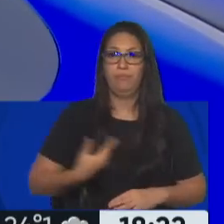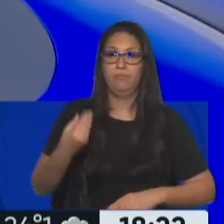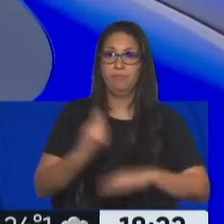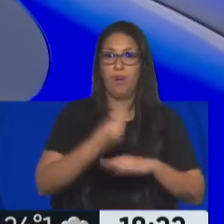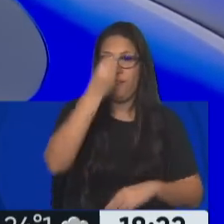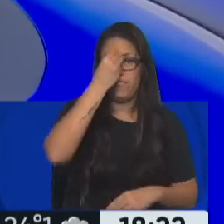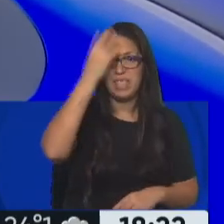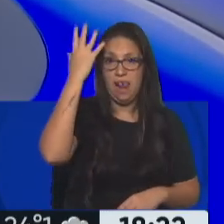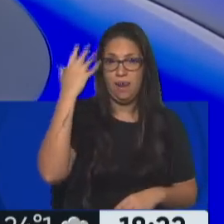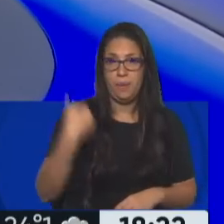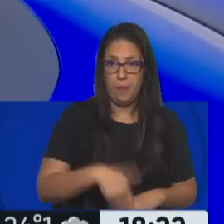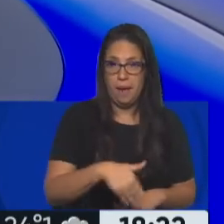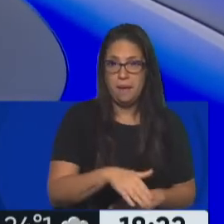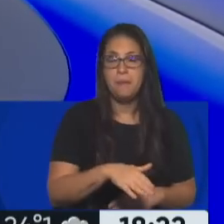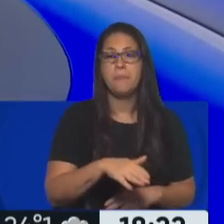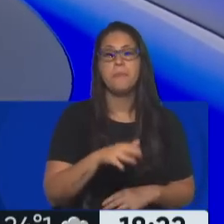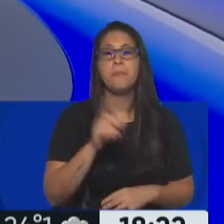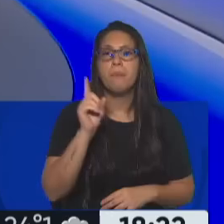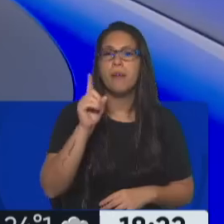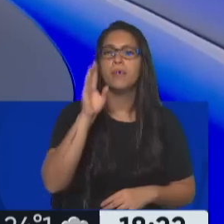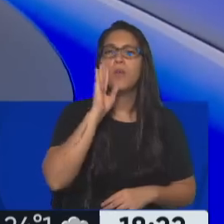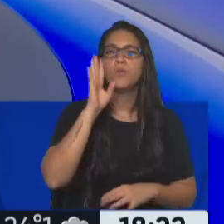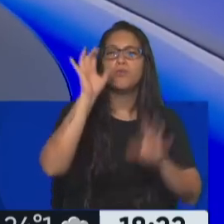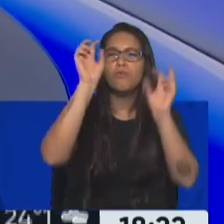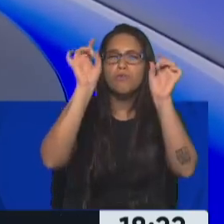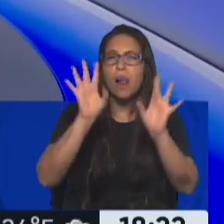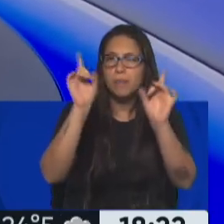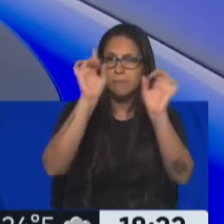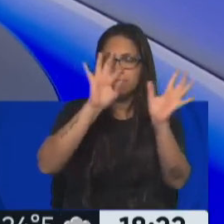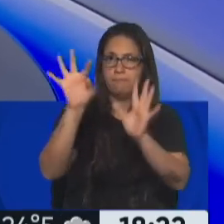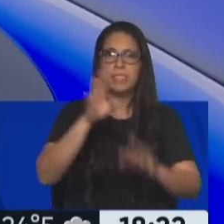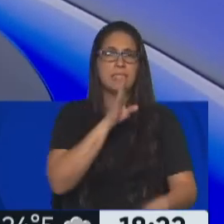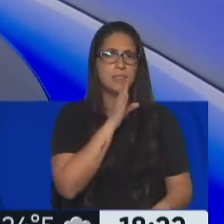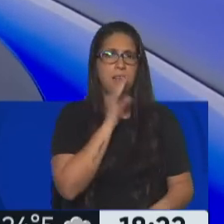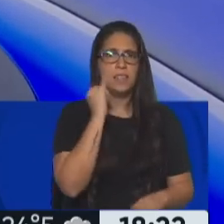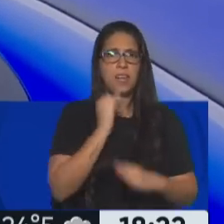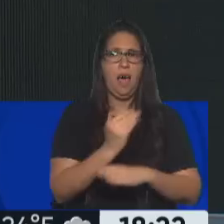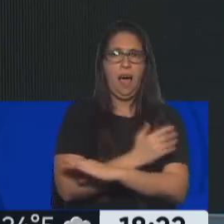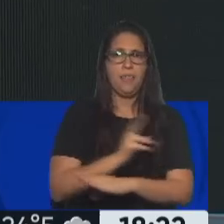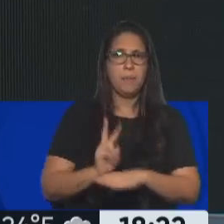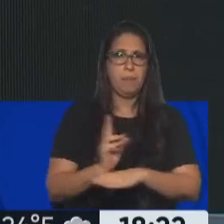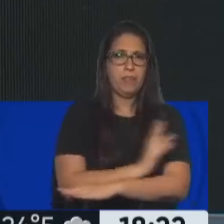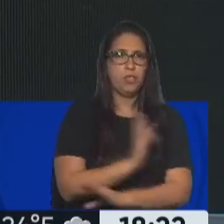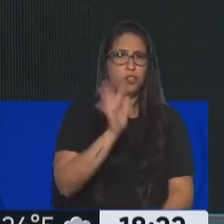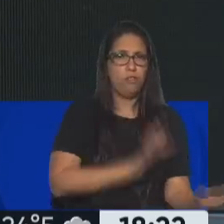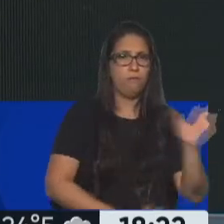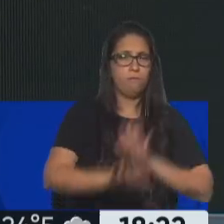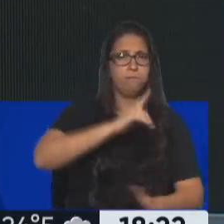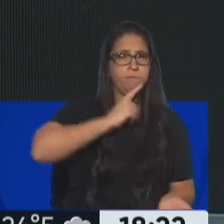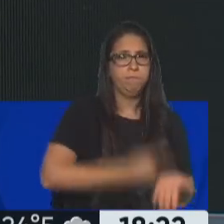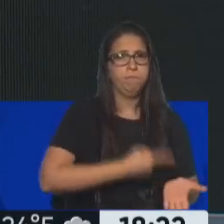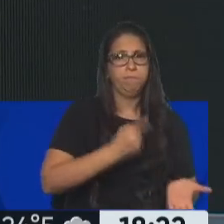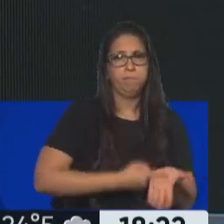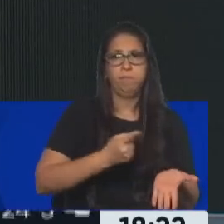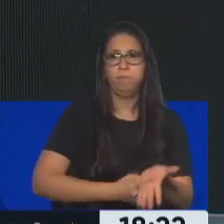sin meternos concretamente en Estados Unidos, Israel ya tomó medidas preventivas muy contundentes y